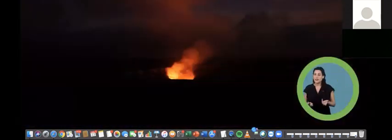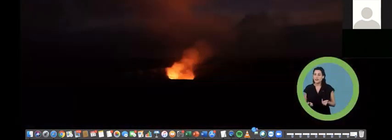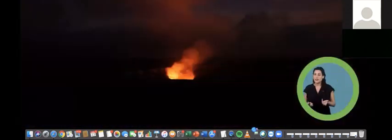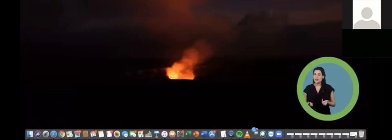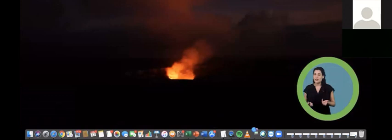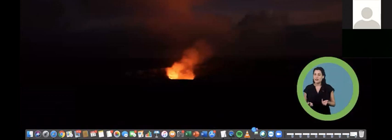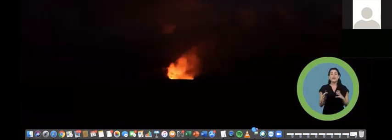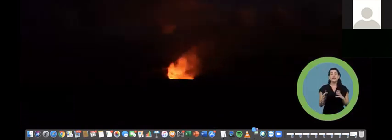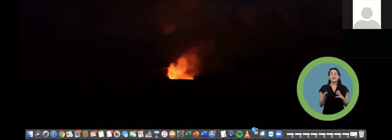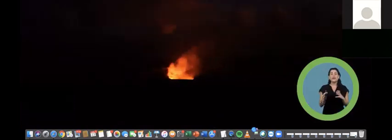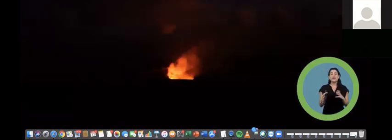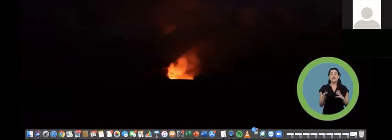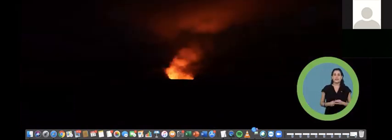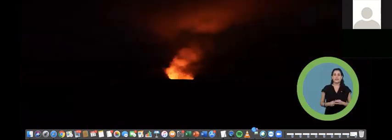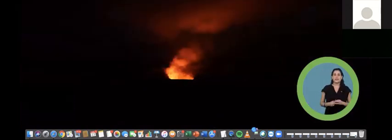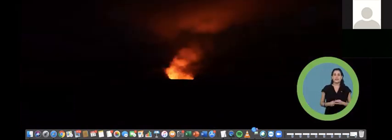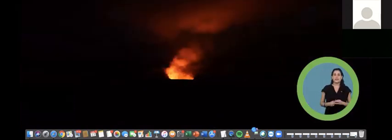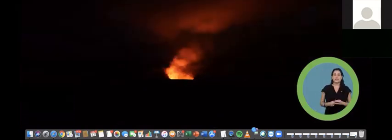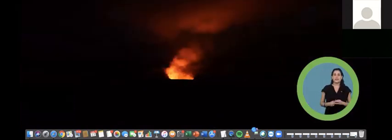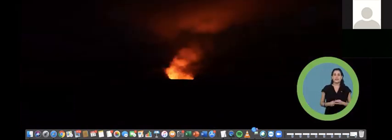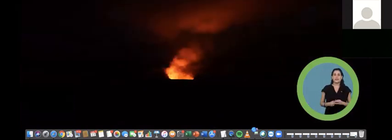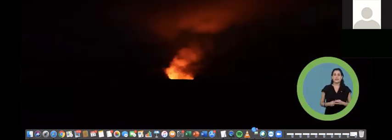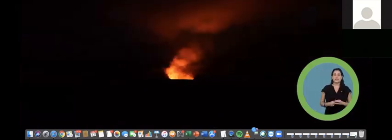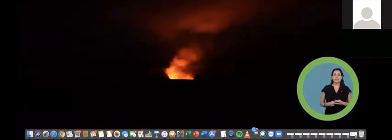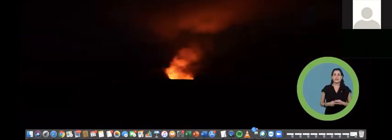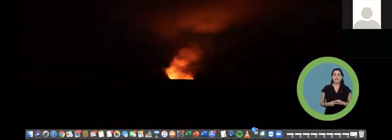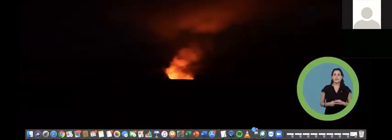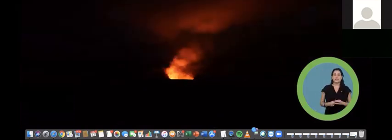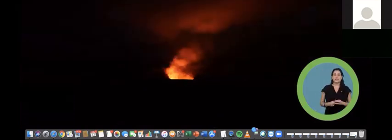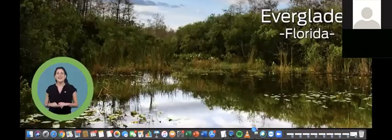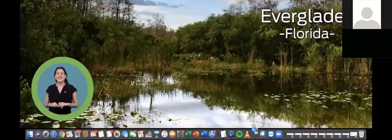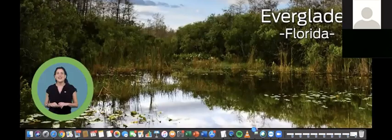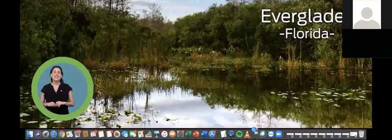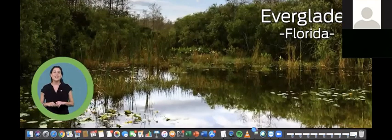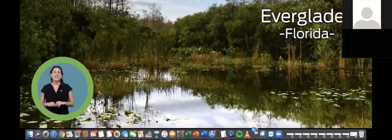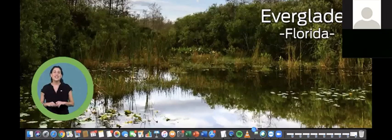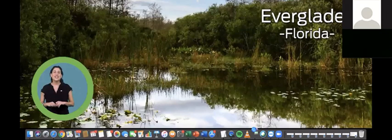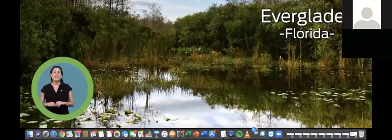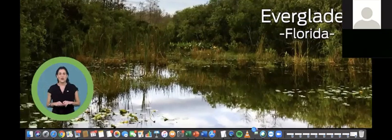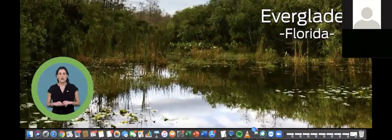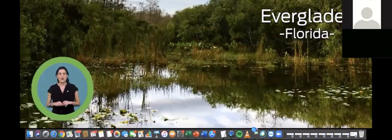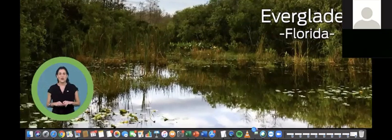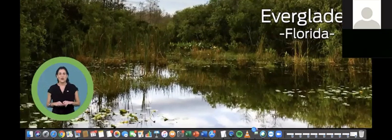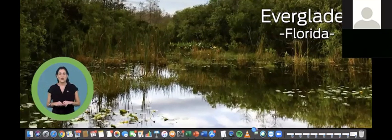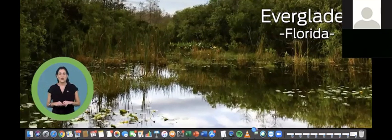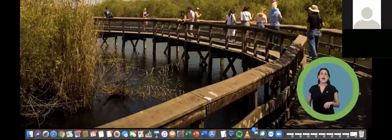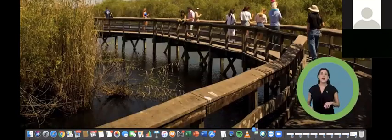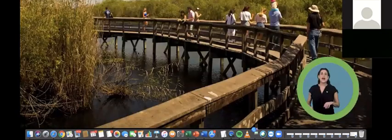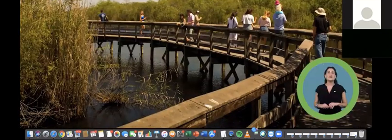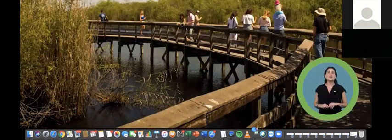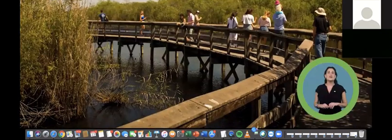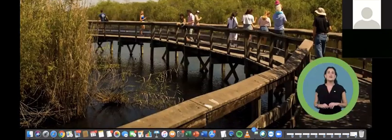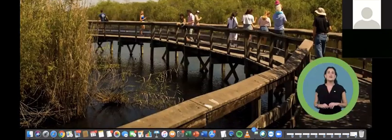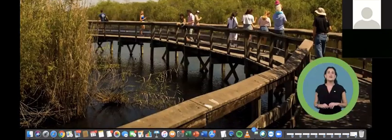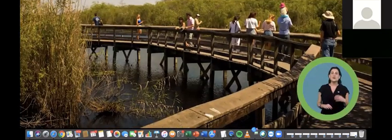tener zonas restringidas. Vamos a conocer el Parque Nacional Everglades en Florida. Este parque ha sido escenario de un sinfín